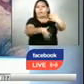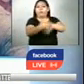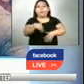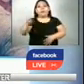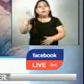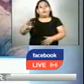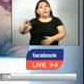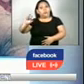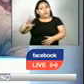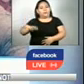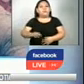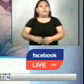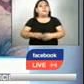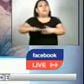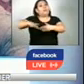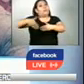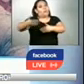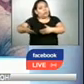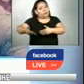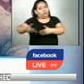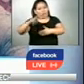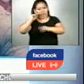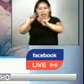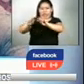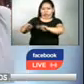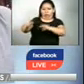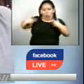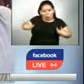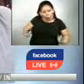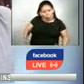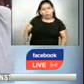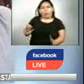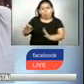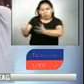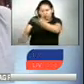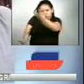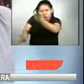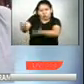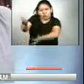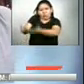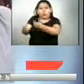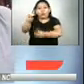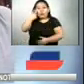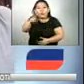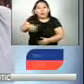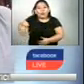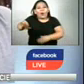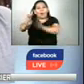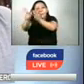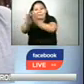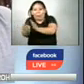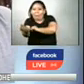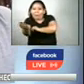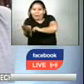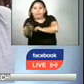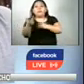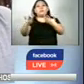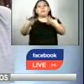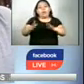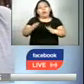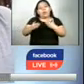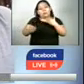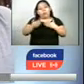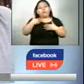de enero. Y que al día siguiente fueron localizados dos cuerpos calcinados en Rosario de Mora, que posteriormente las